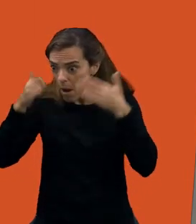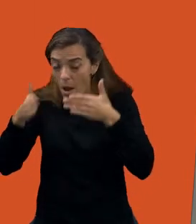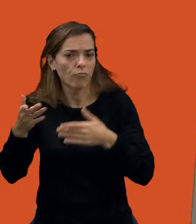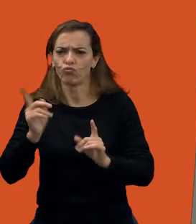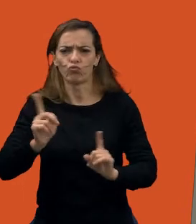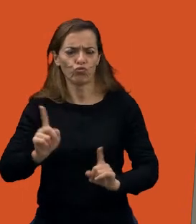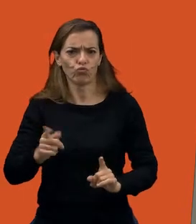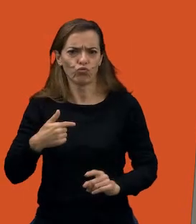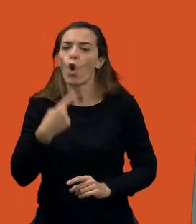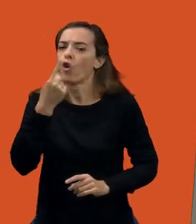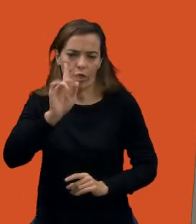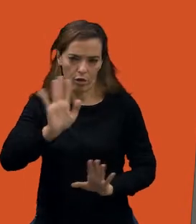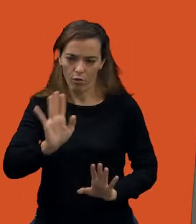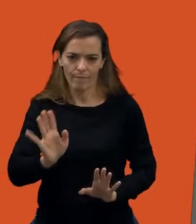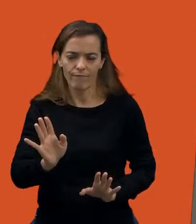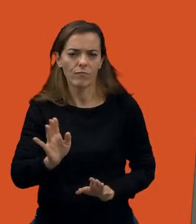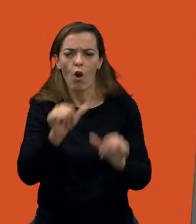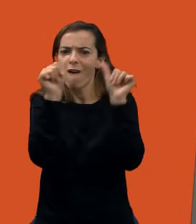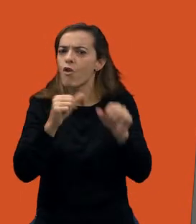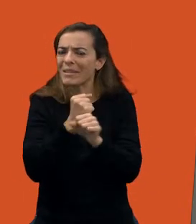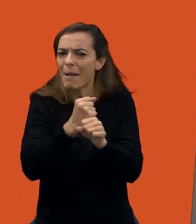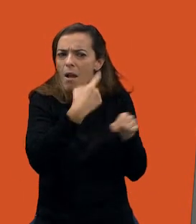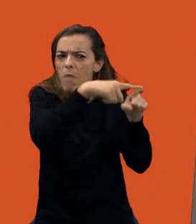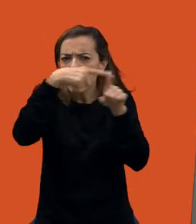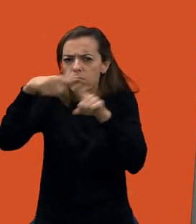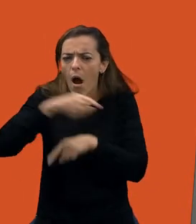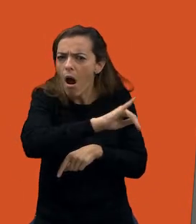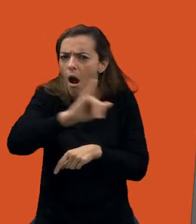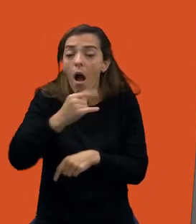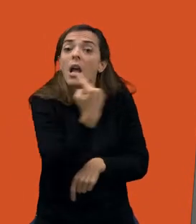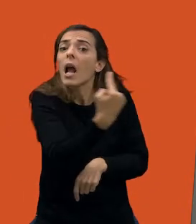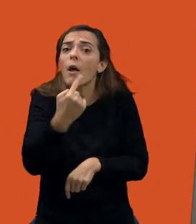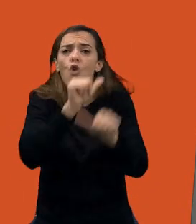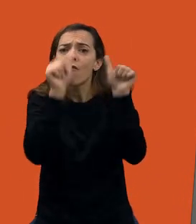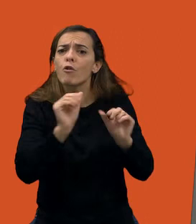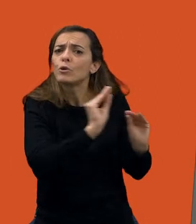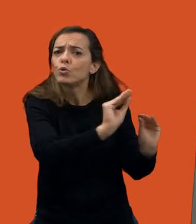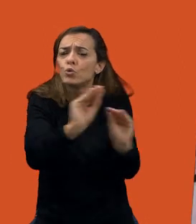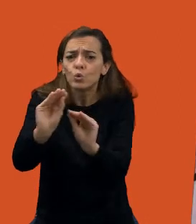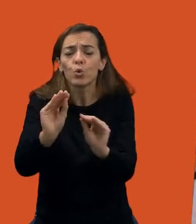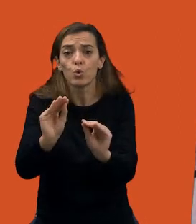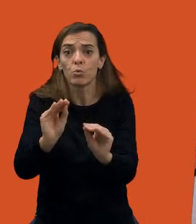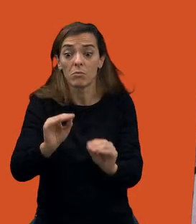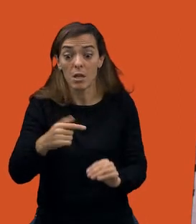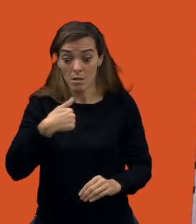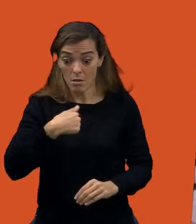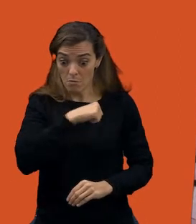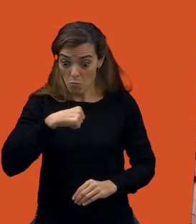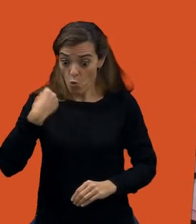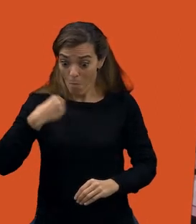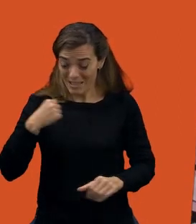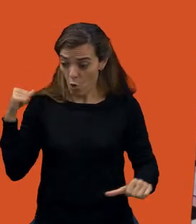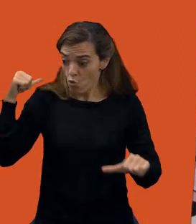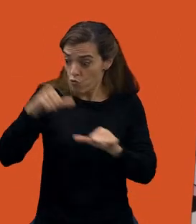manos del artista, es decir, no estoy proclamando eso. Hay muchas formas de hacer y cada uno encuentra las unas, incluso puedes ir evolucionando y